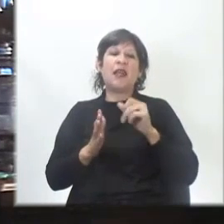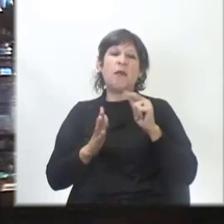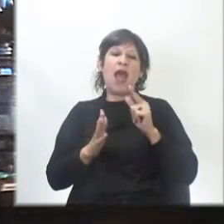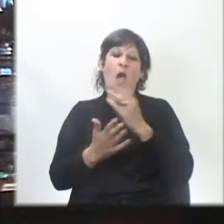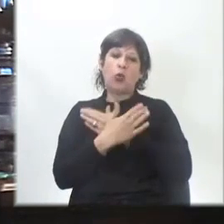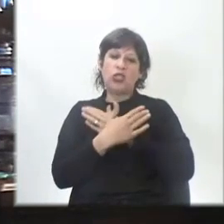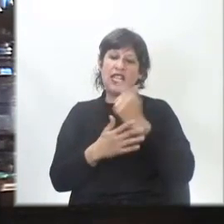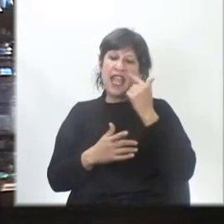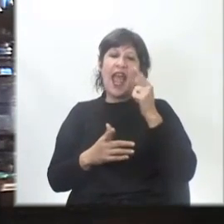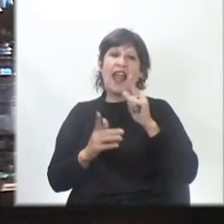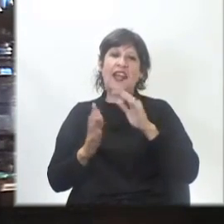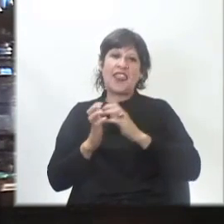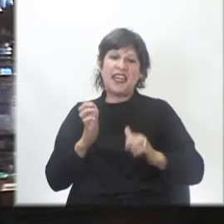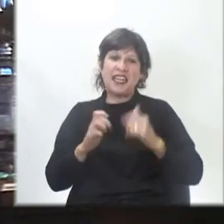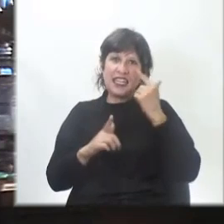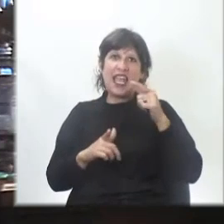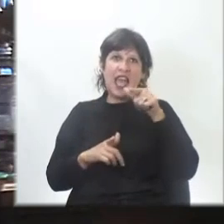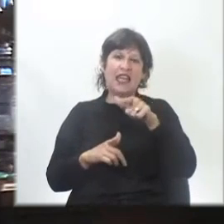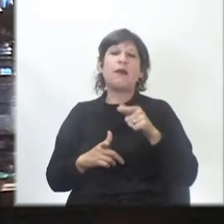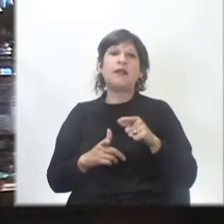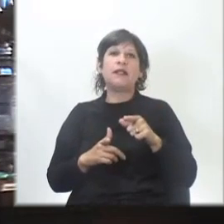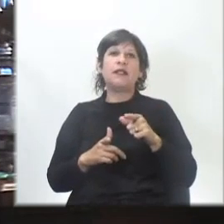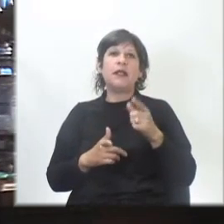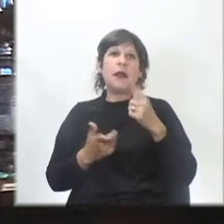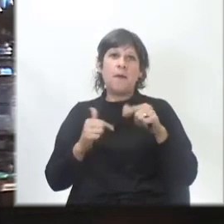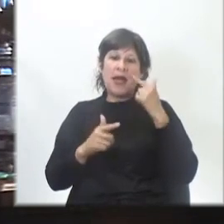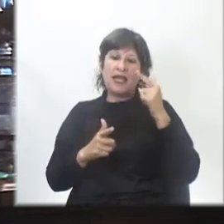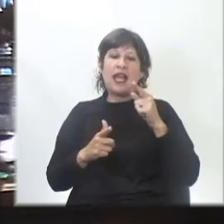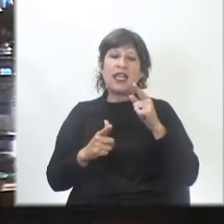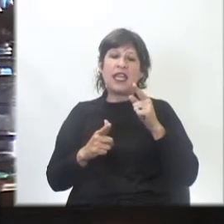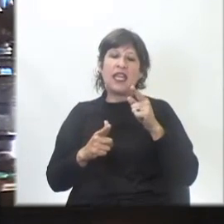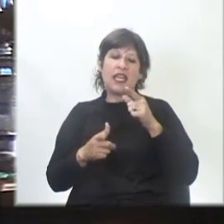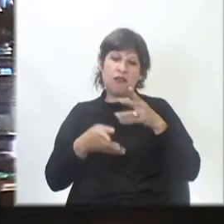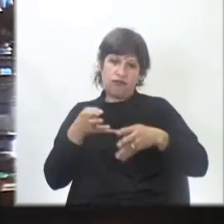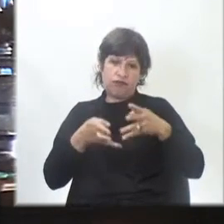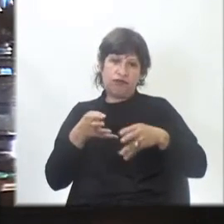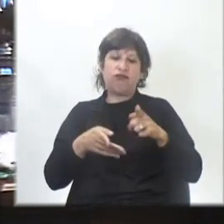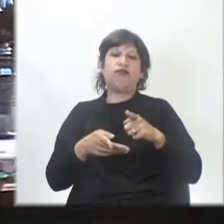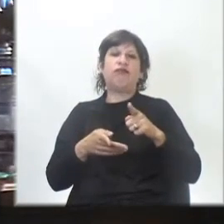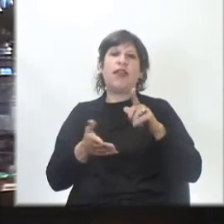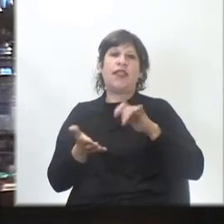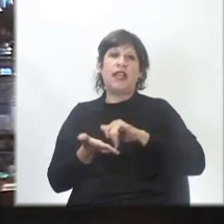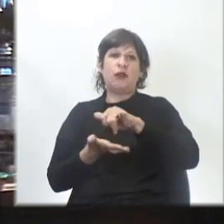en los estándares del Ejército del Aire Español para la operación de la aeronave.